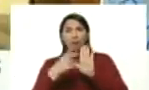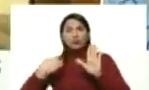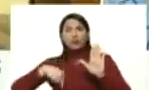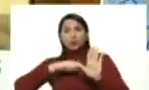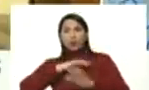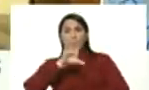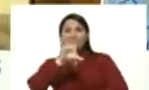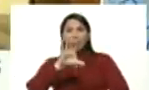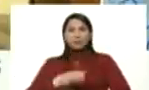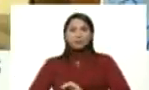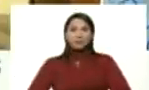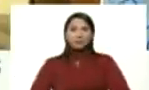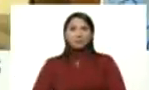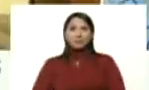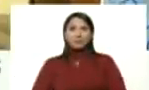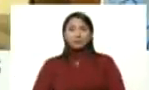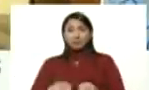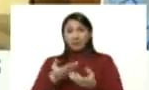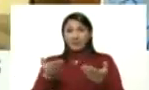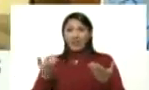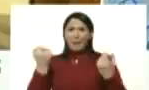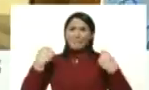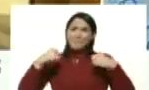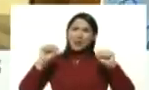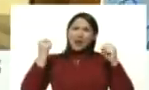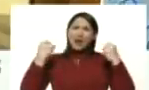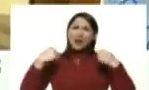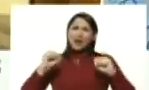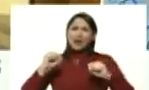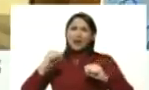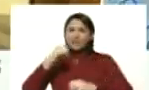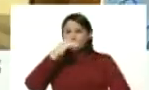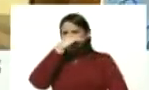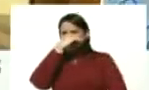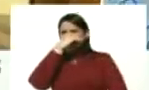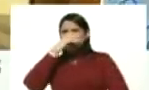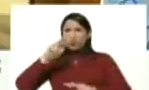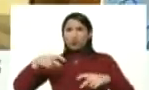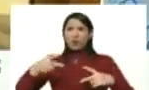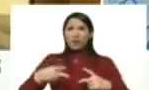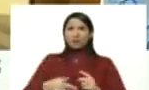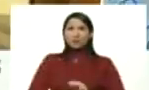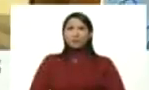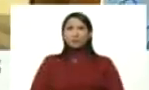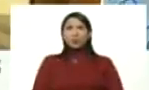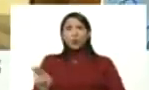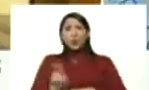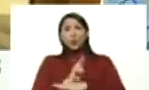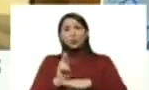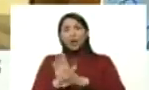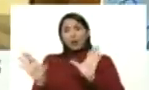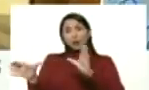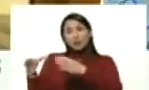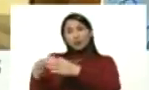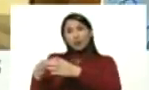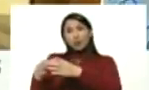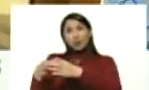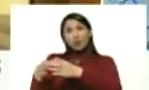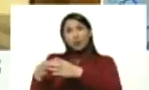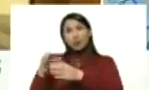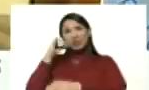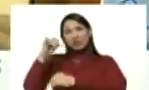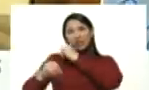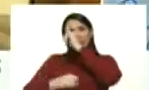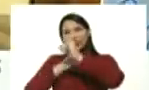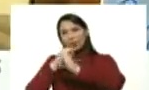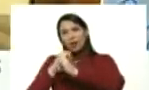país. Esa es una práctica delictiva novedosa, utilizada por las mafias organizadas